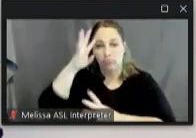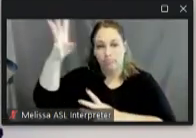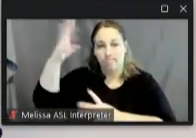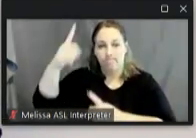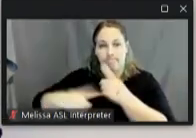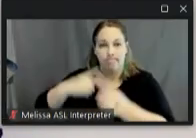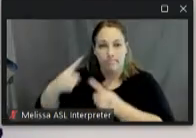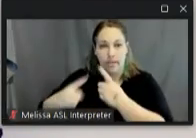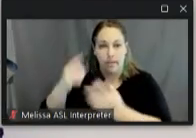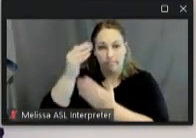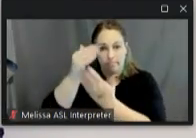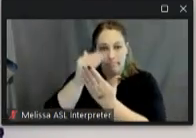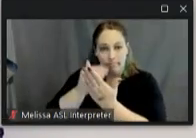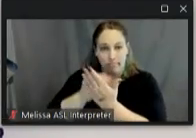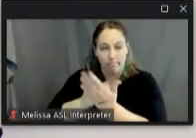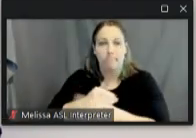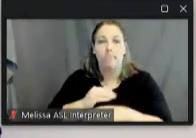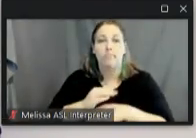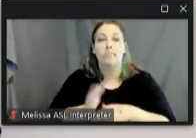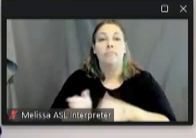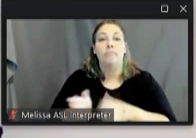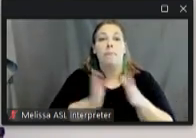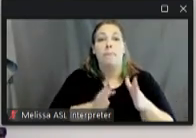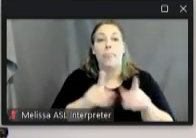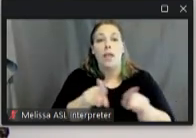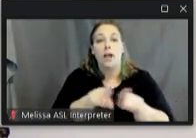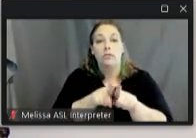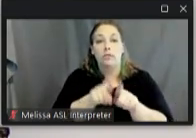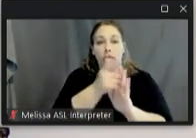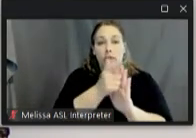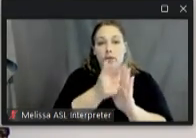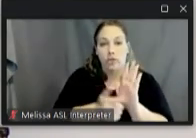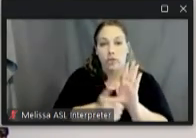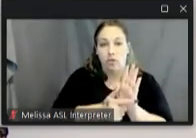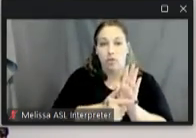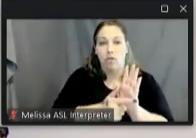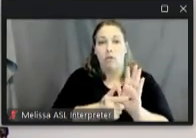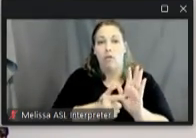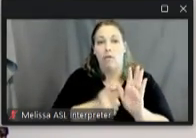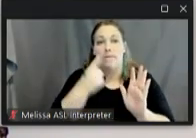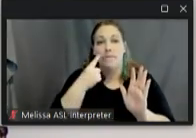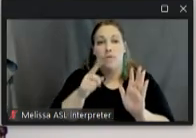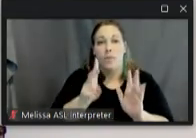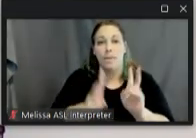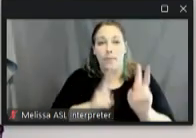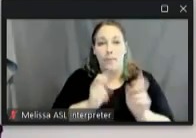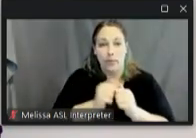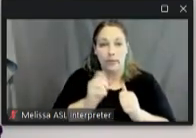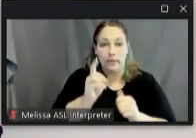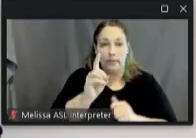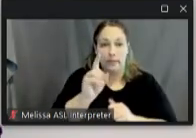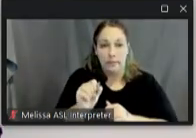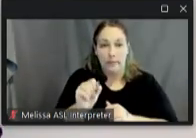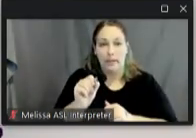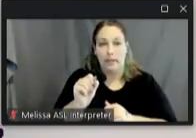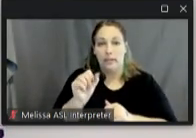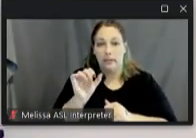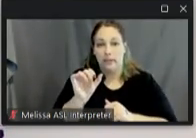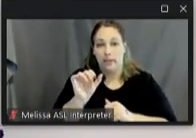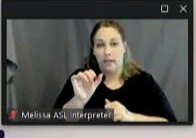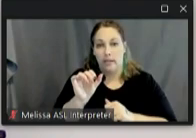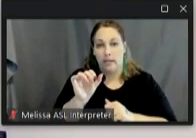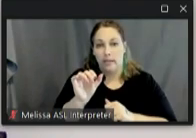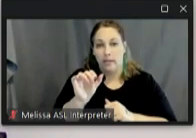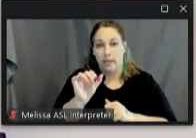Discapacidad, integrada por asociaciones del Estado, instituciones de sociedad civil, que han logrado generar de manera conjunta un